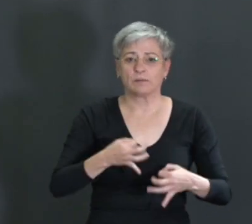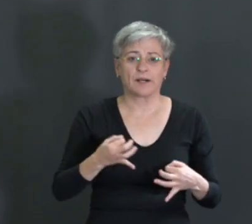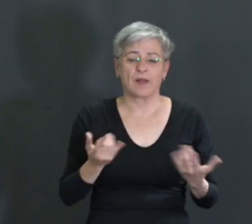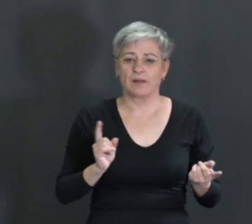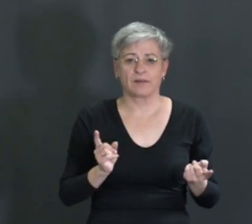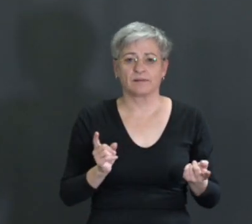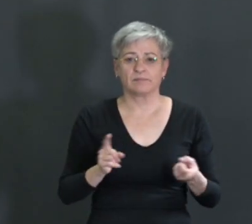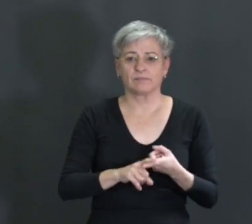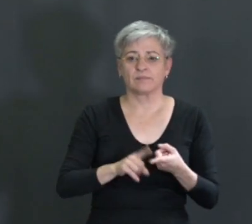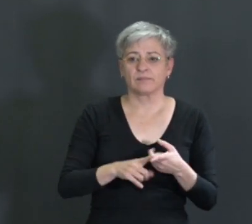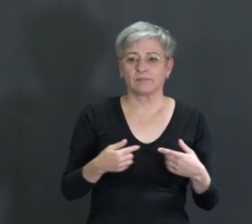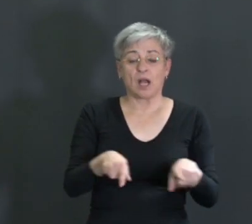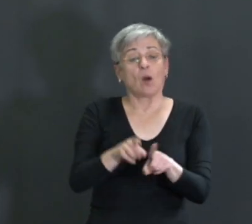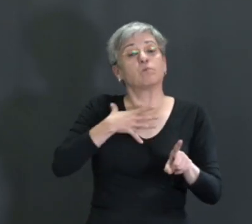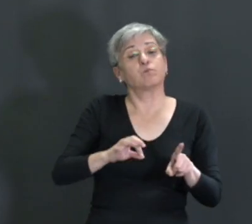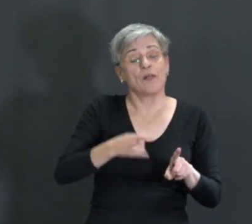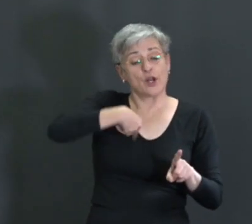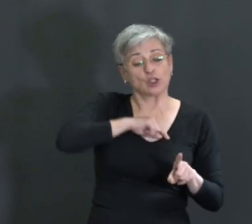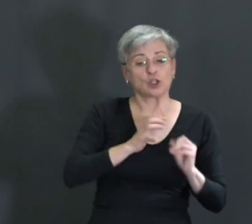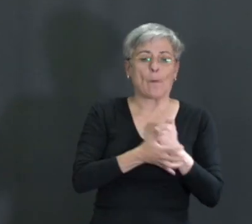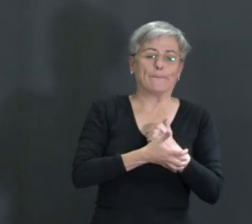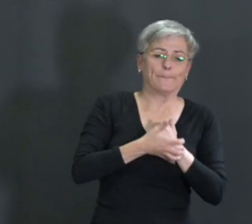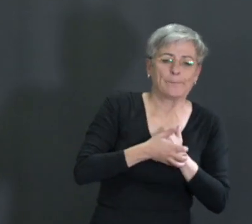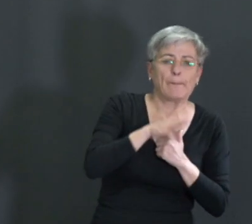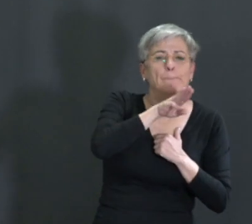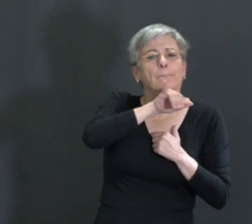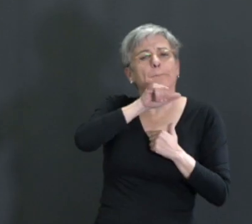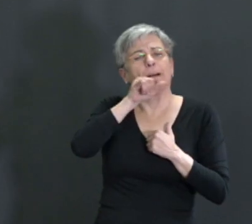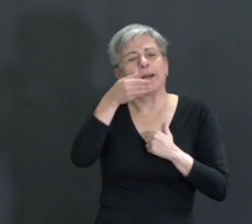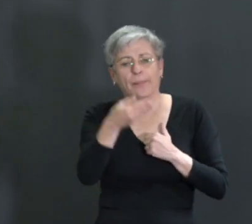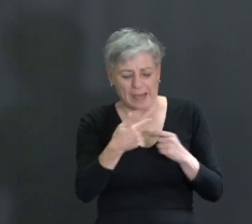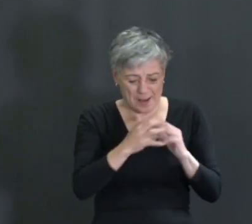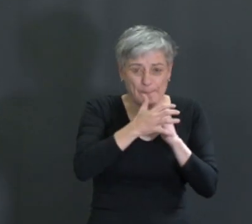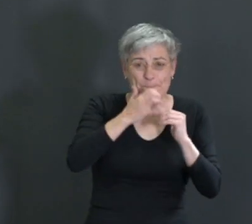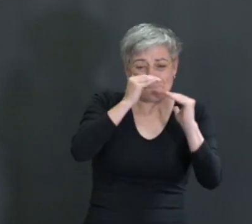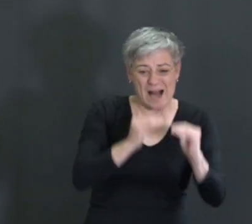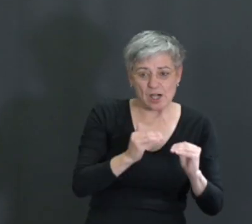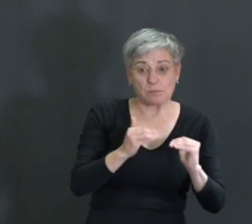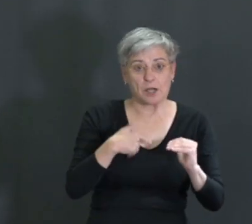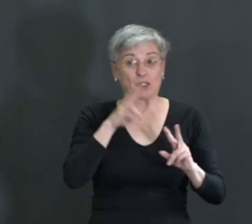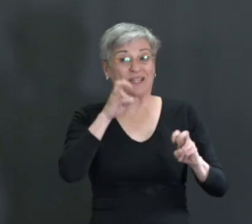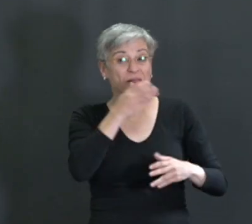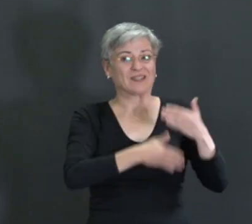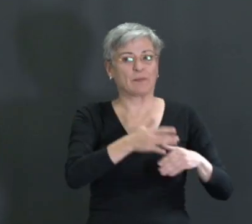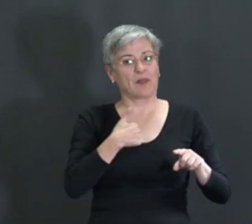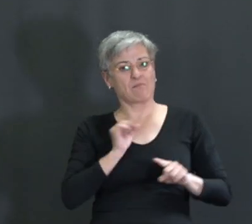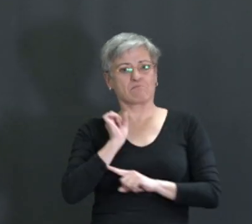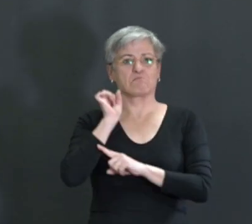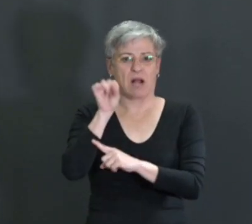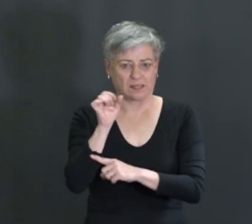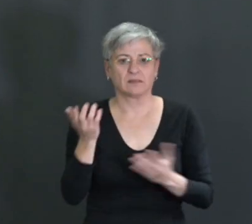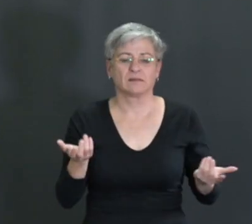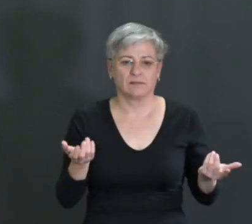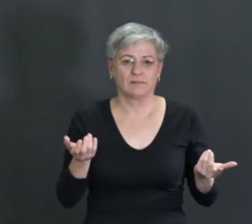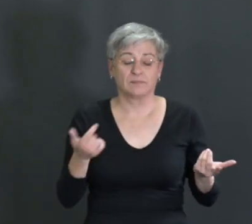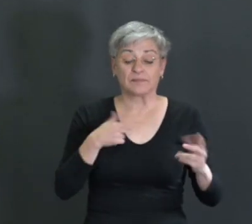tenemos menos renta per cápita, menos Producto Interior Bruto, pero en discapacidad yo creo que se está trabajando muy